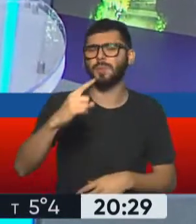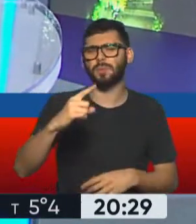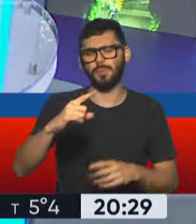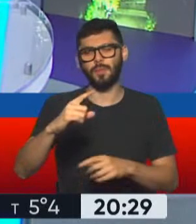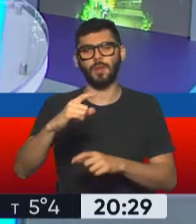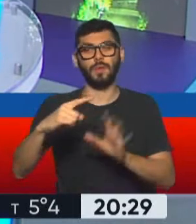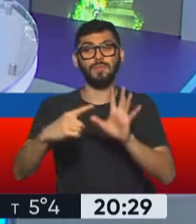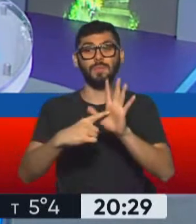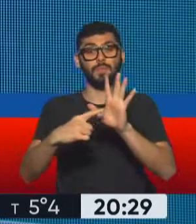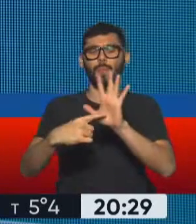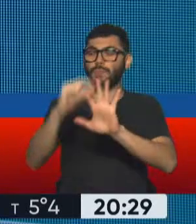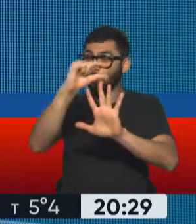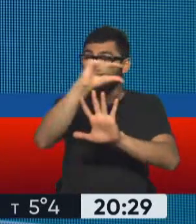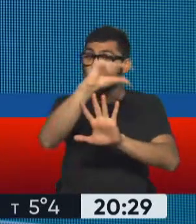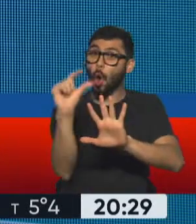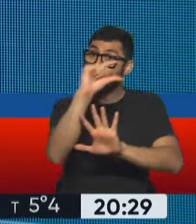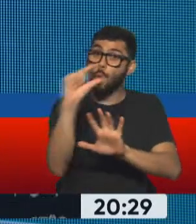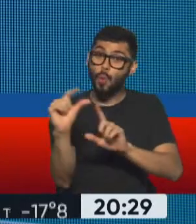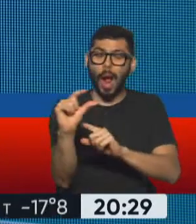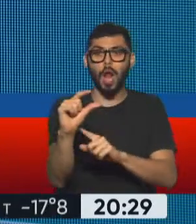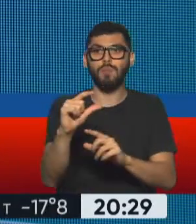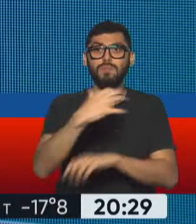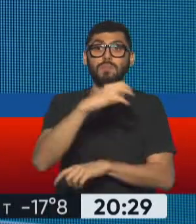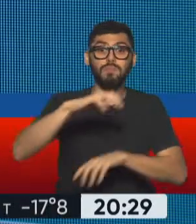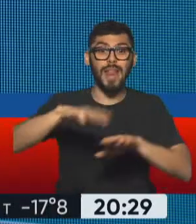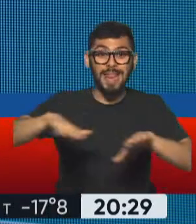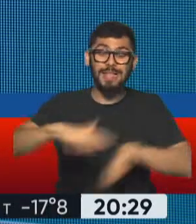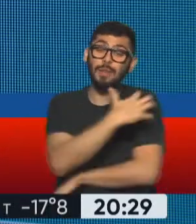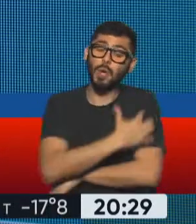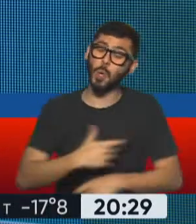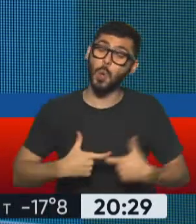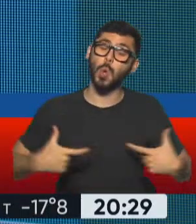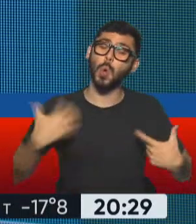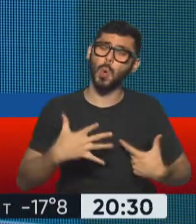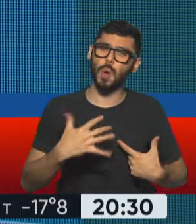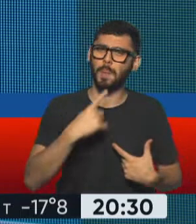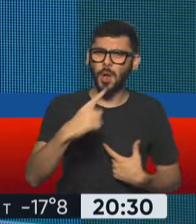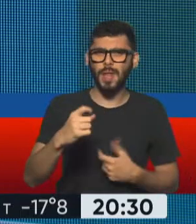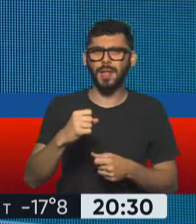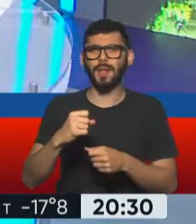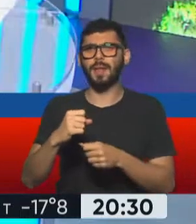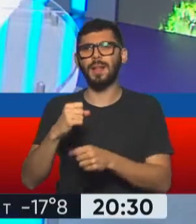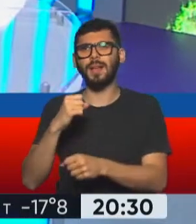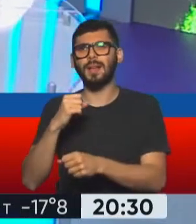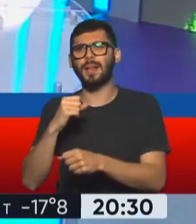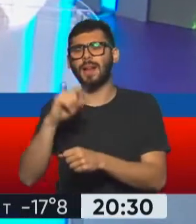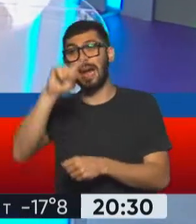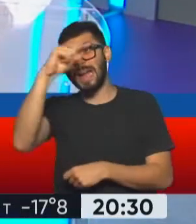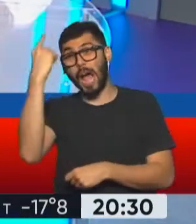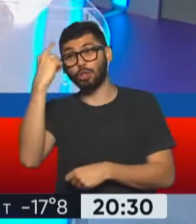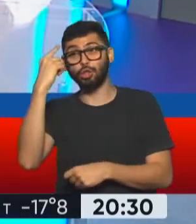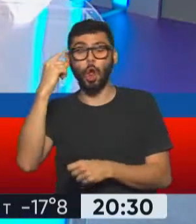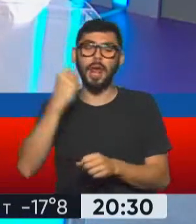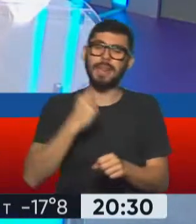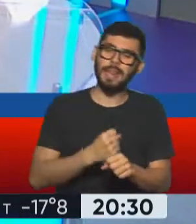infantil en el conurbano son muy fuertes. Si vamos a empleo, ¿estamos hablando de los mismos números que a nivel nación? Estamos parecidos.